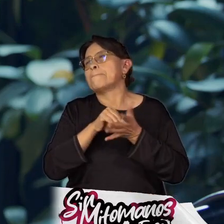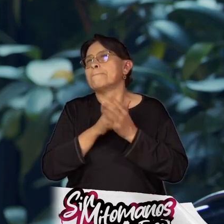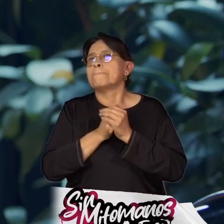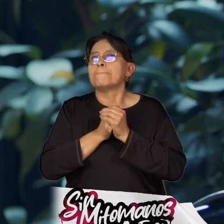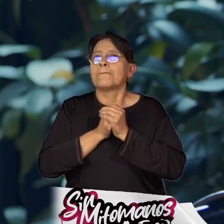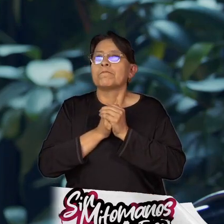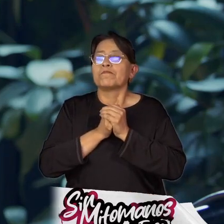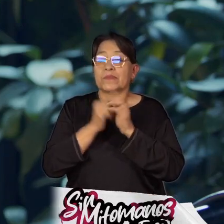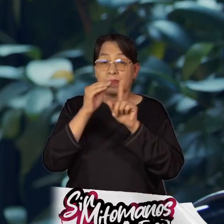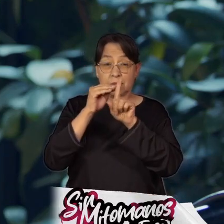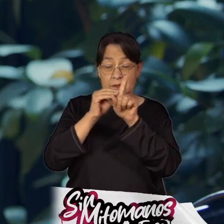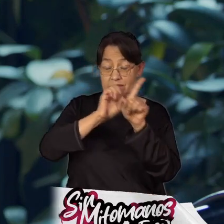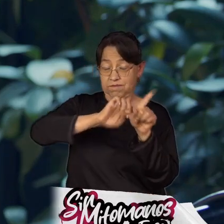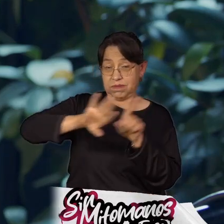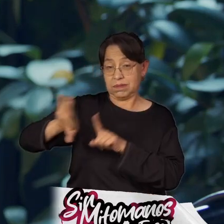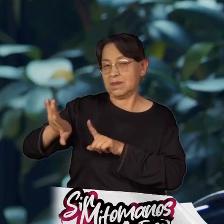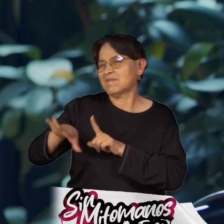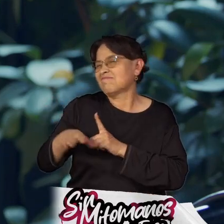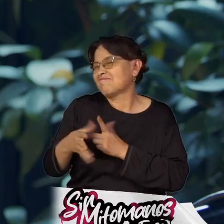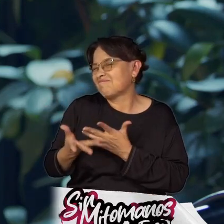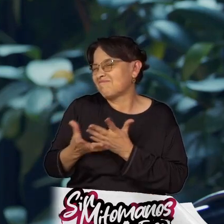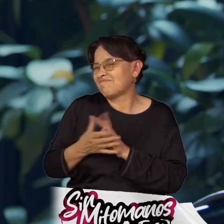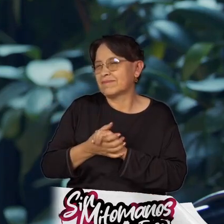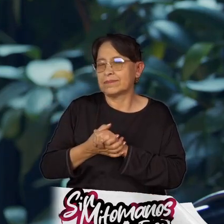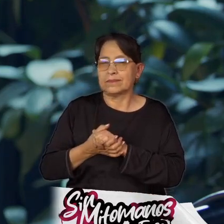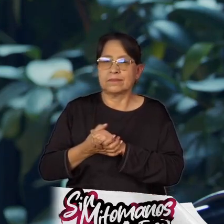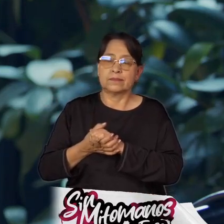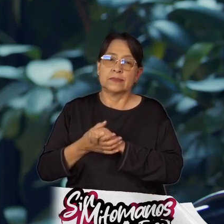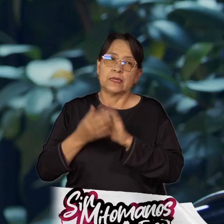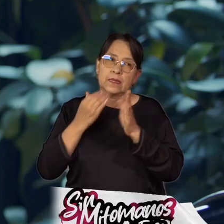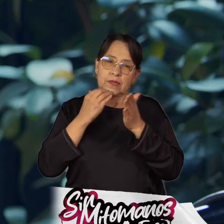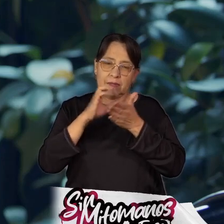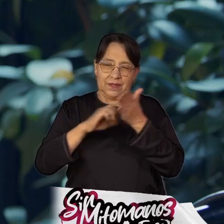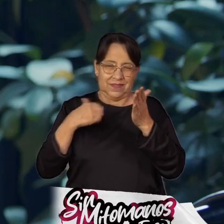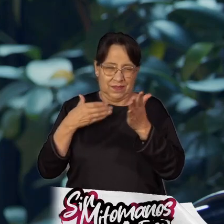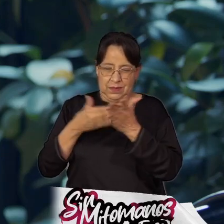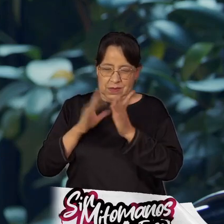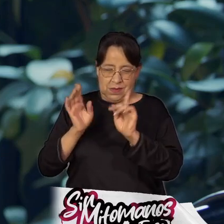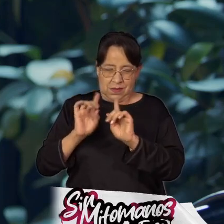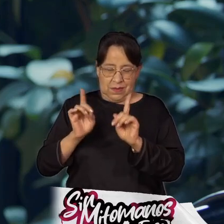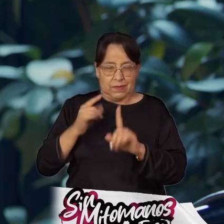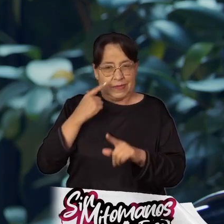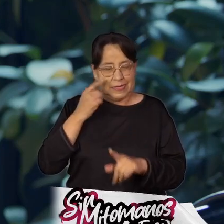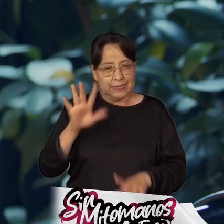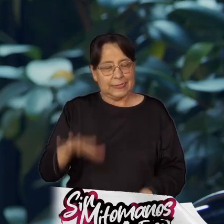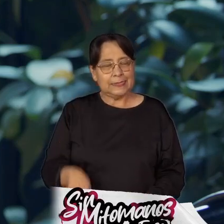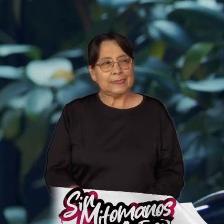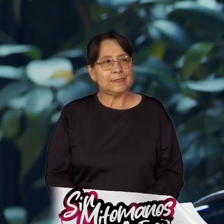dejar los estratos, es decir, en contra de que eliminemos nuestros estratos. Sí.